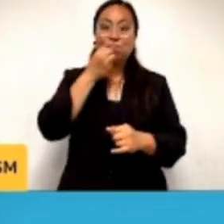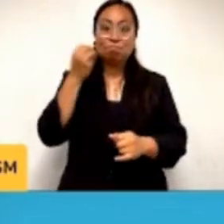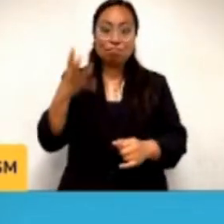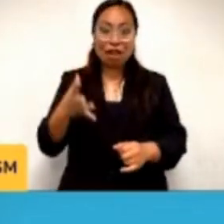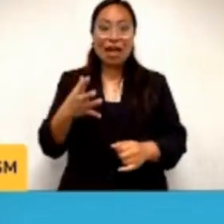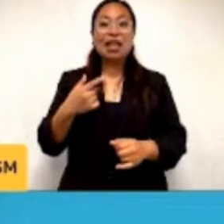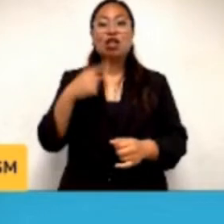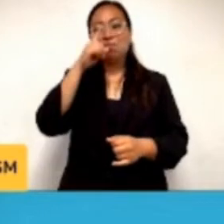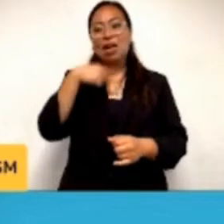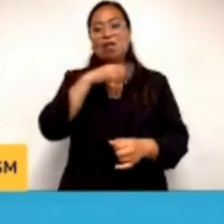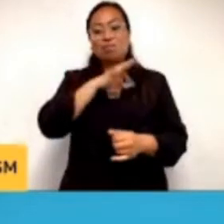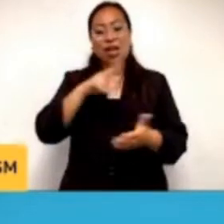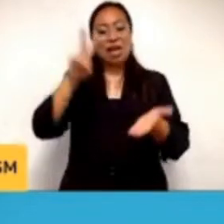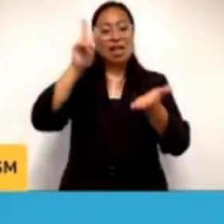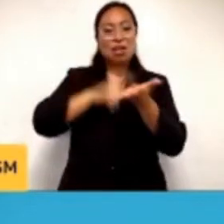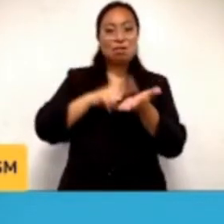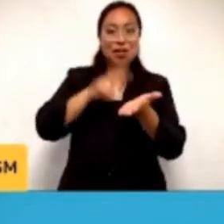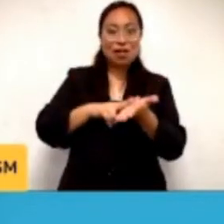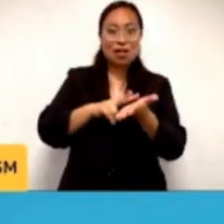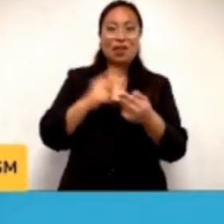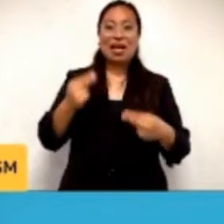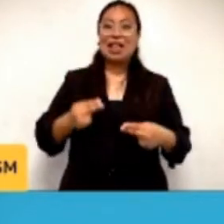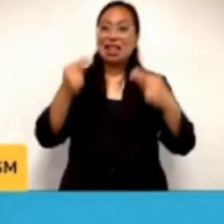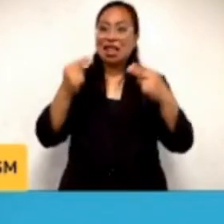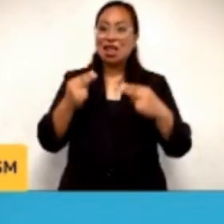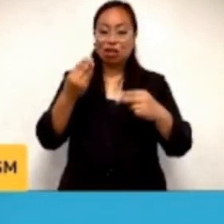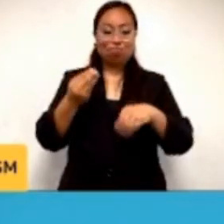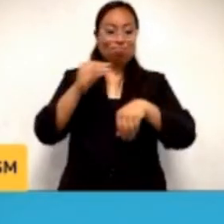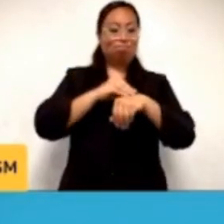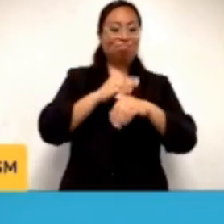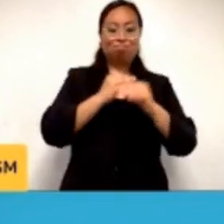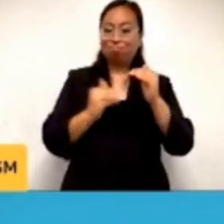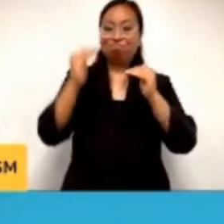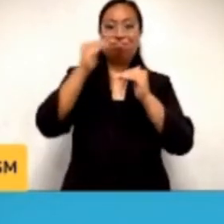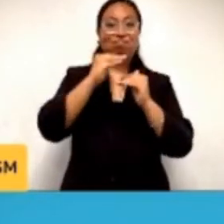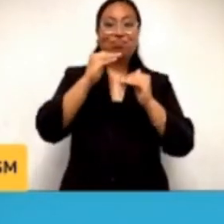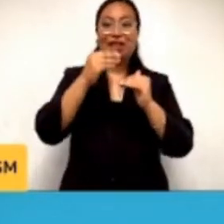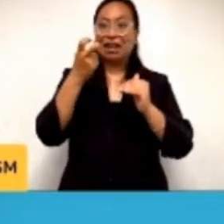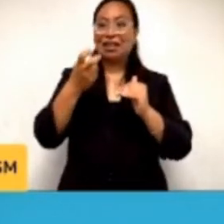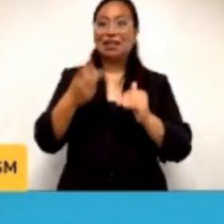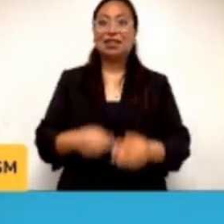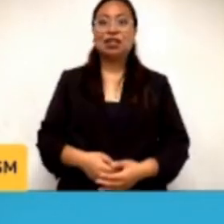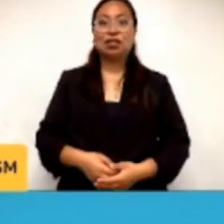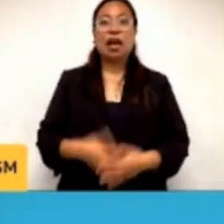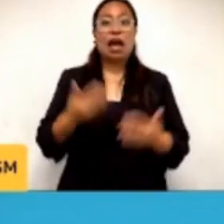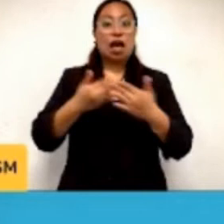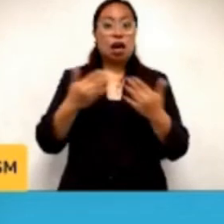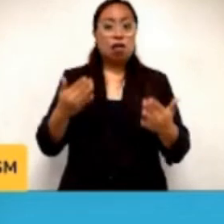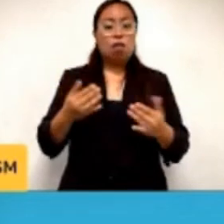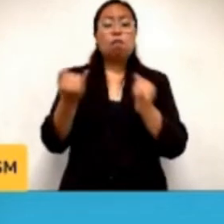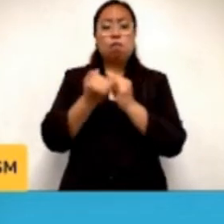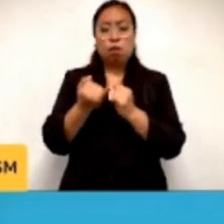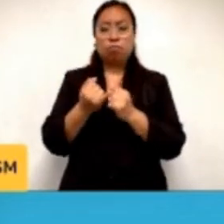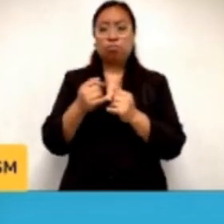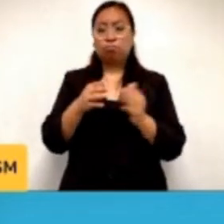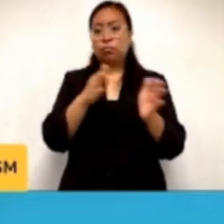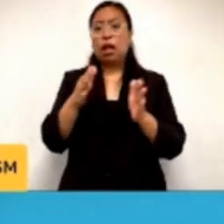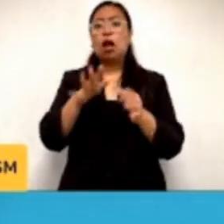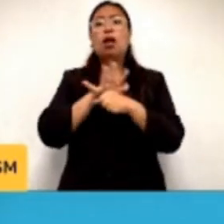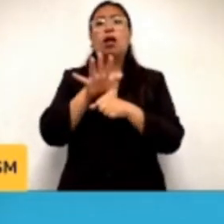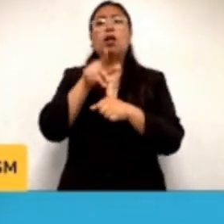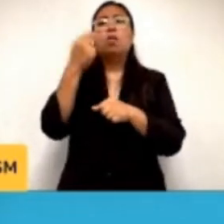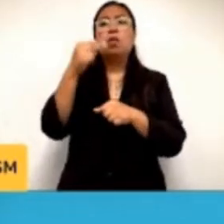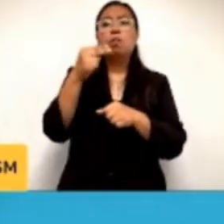de generarles valor y posicionarte como una persona referente. Construir comunidad es